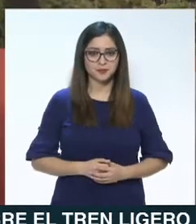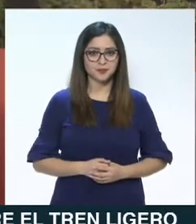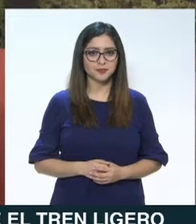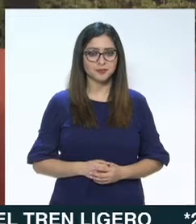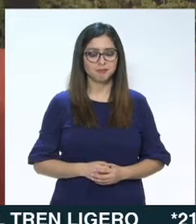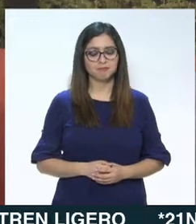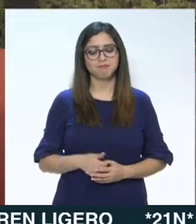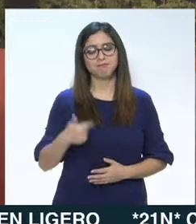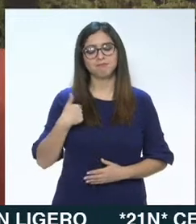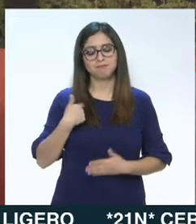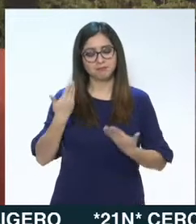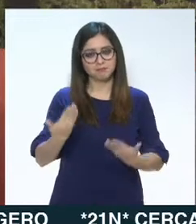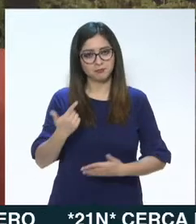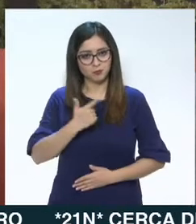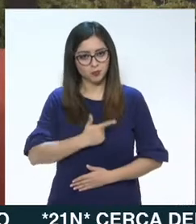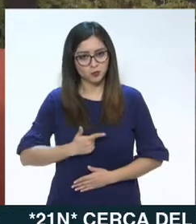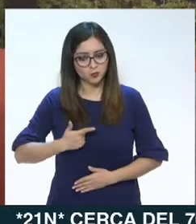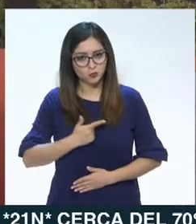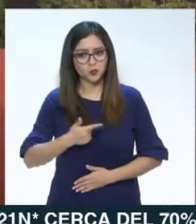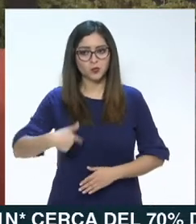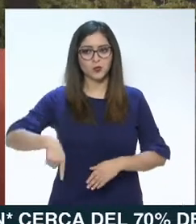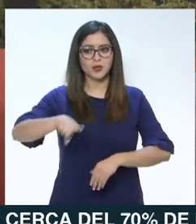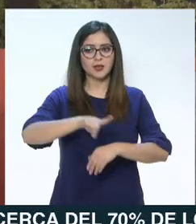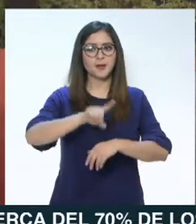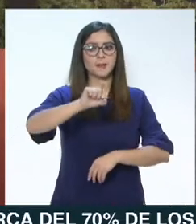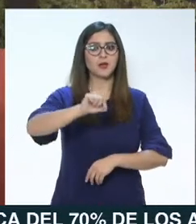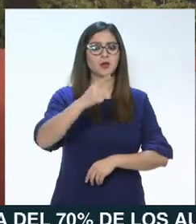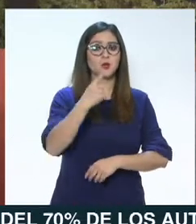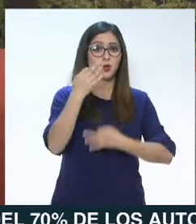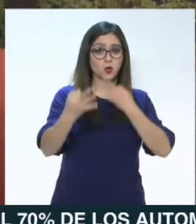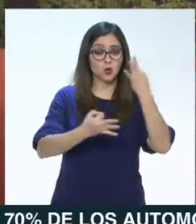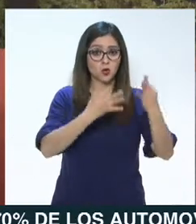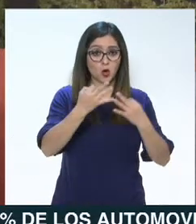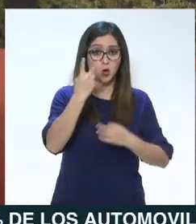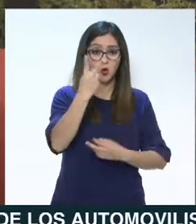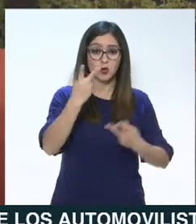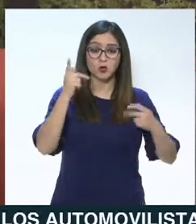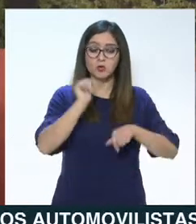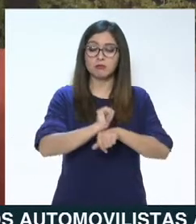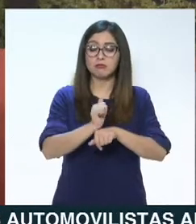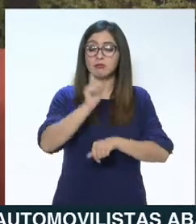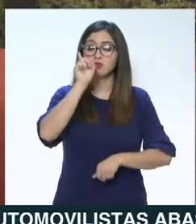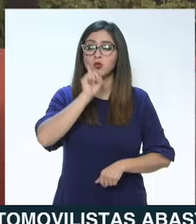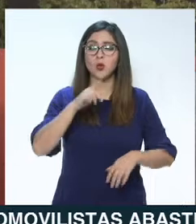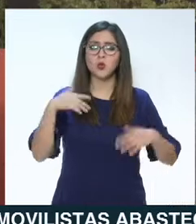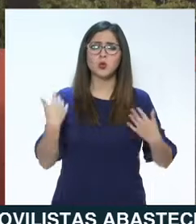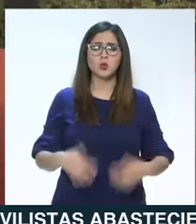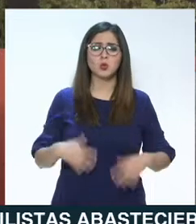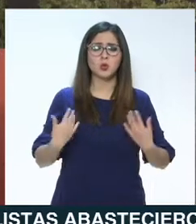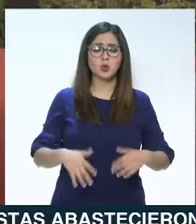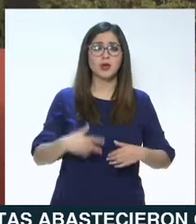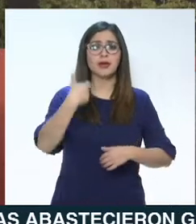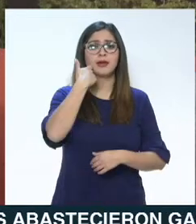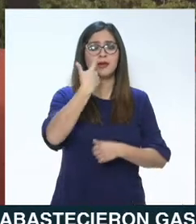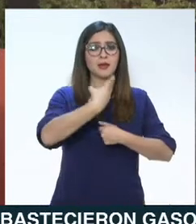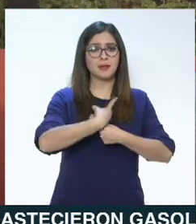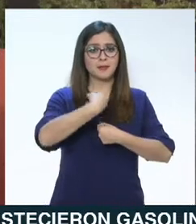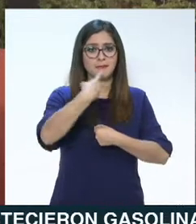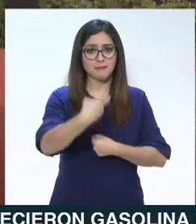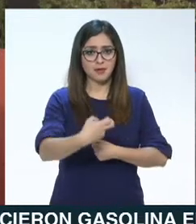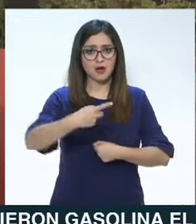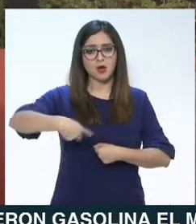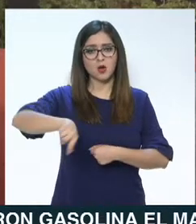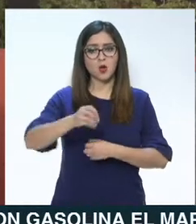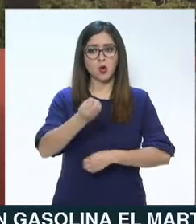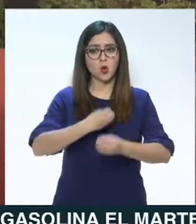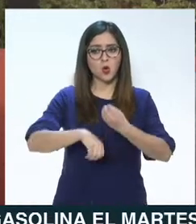Me da mucho gusto recibir en este espacio de 21 Noticias a dos grandes actrices que de verdad pues nos vienen a invitar a una puesta en